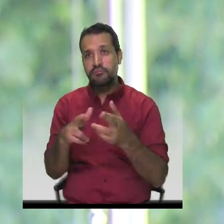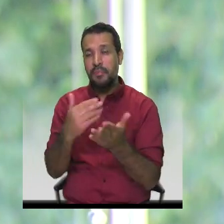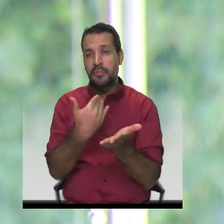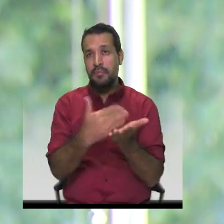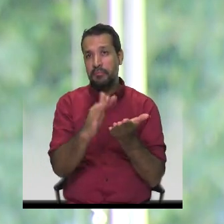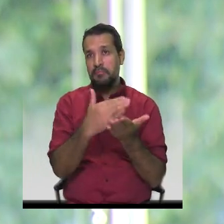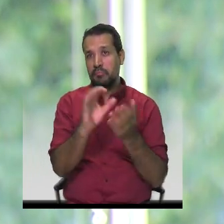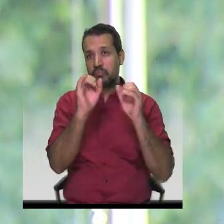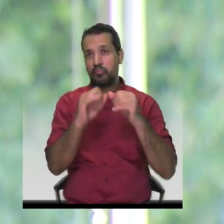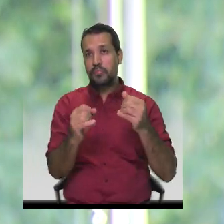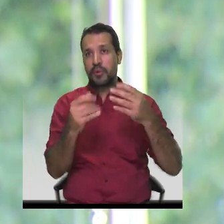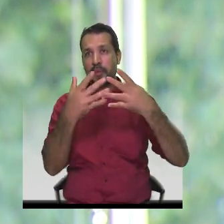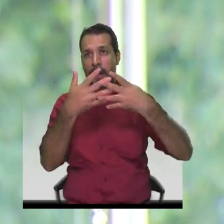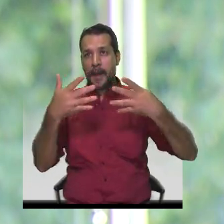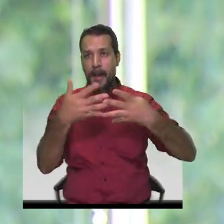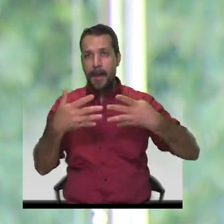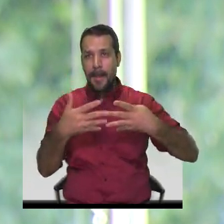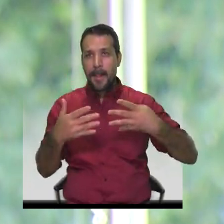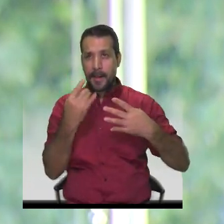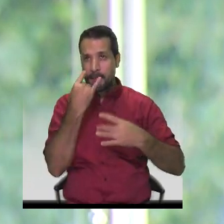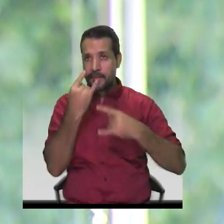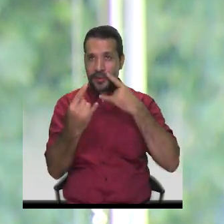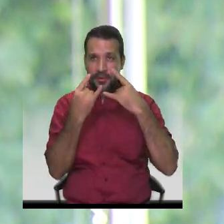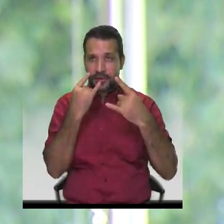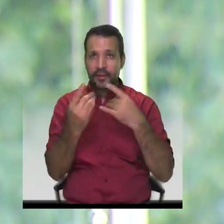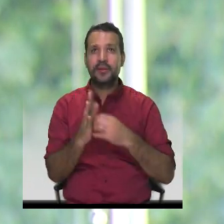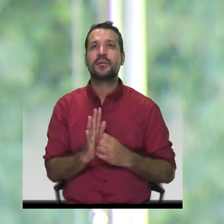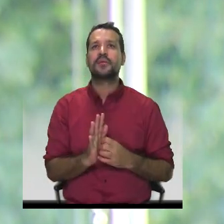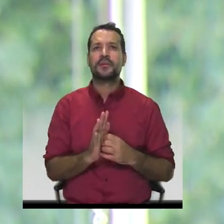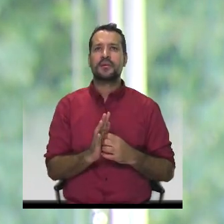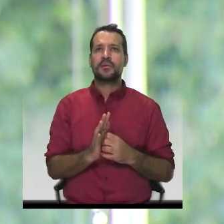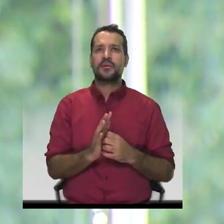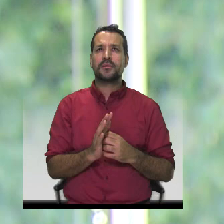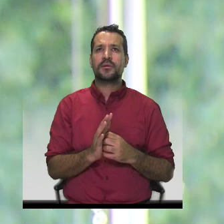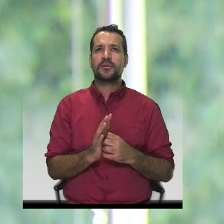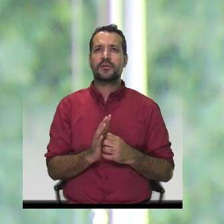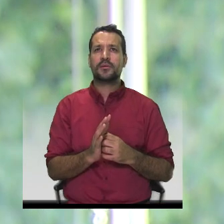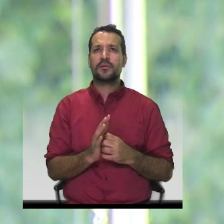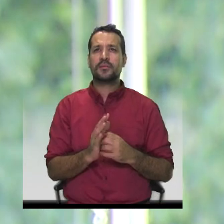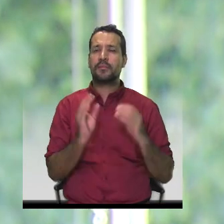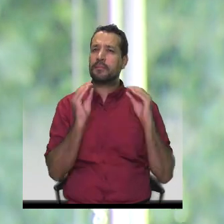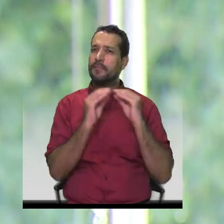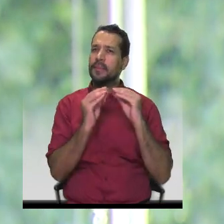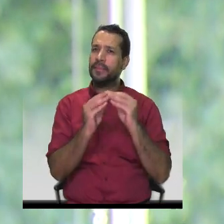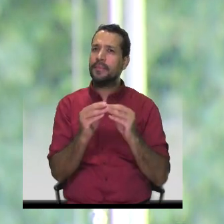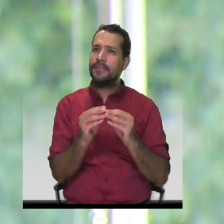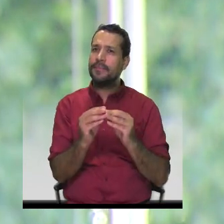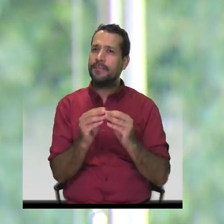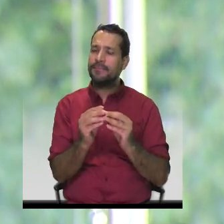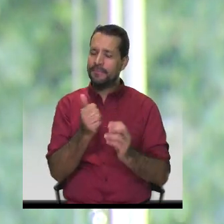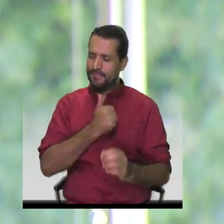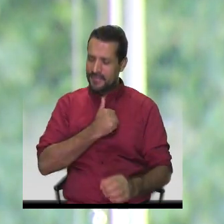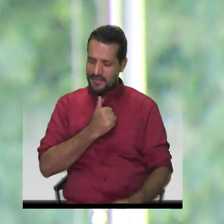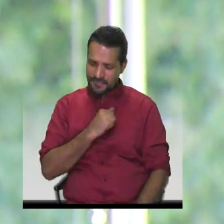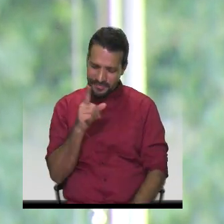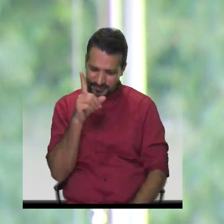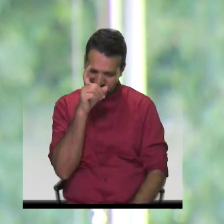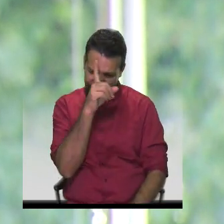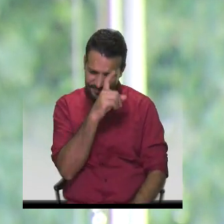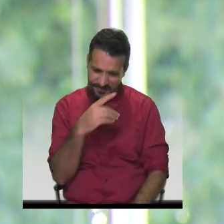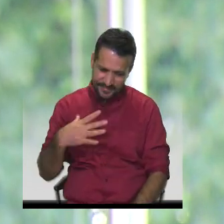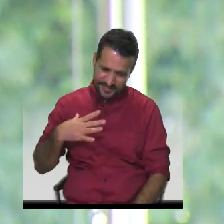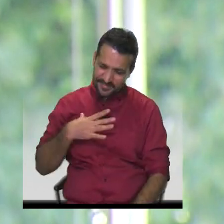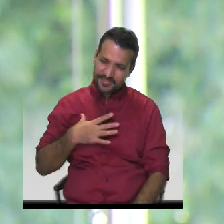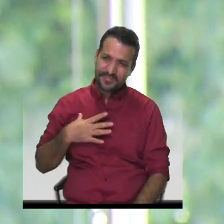convertidos en fibras muy interesantes. Pero sobre todo es hacerse las preguntas incómodas. ¿Cuánta